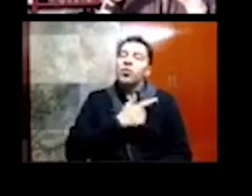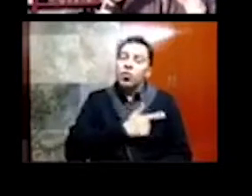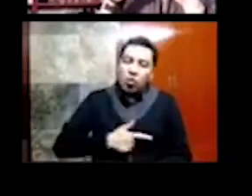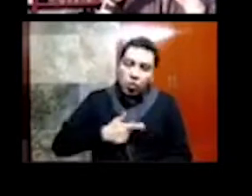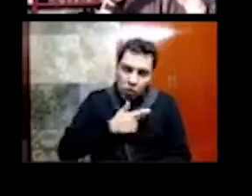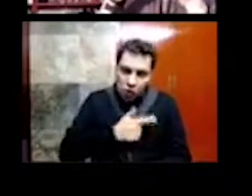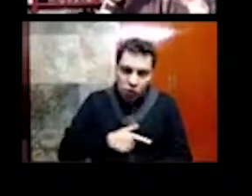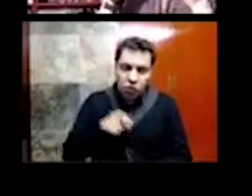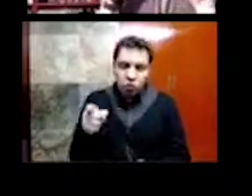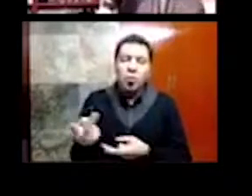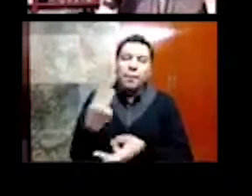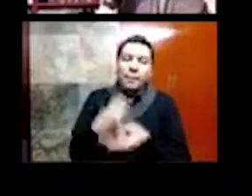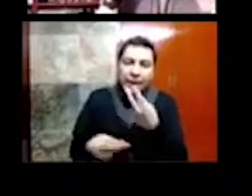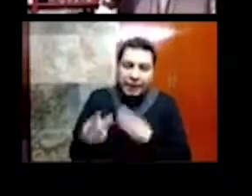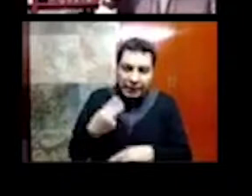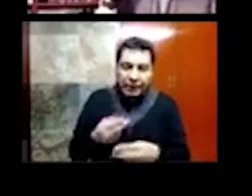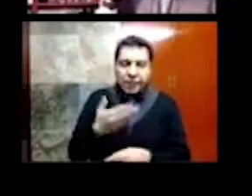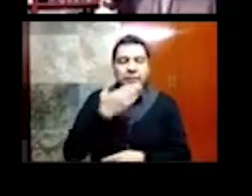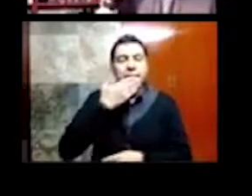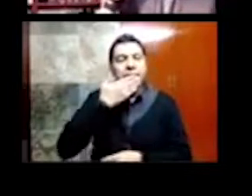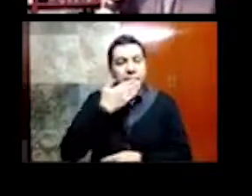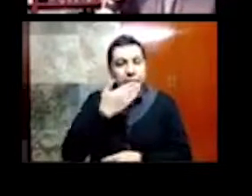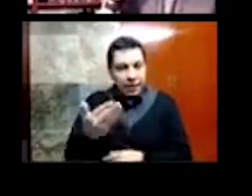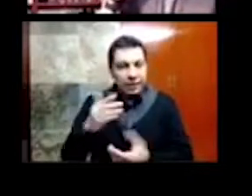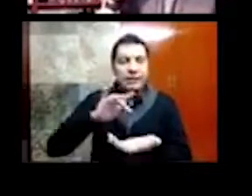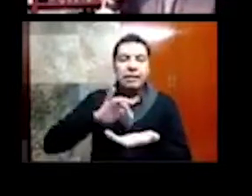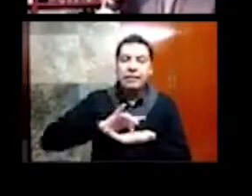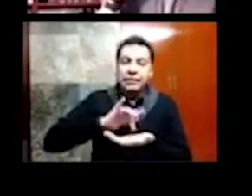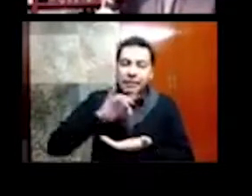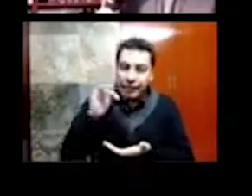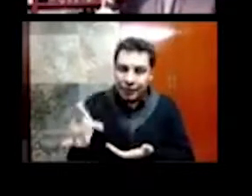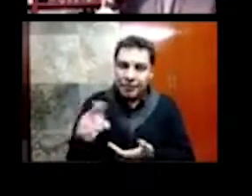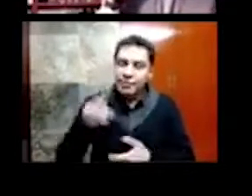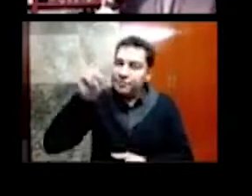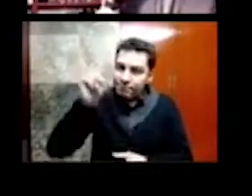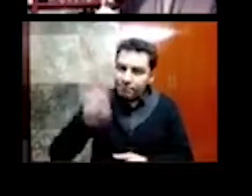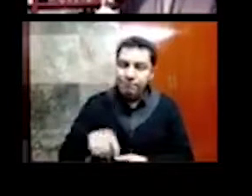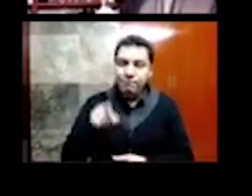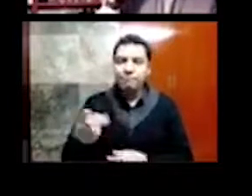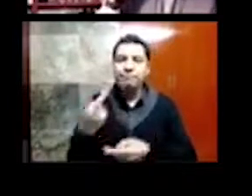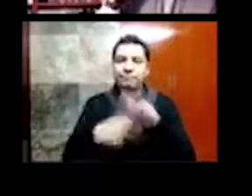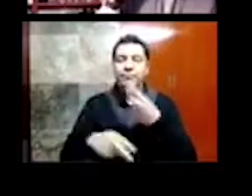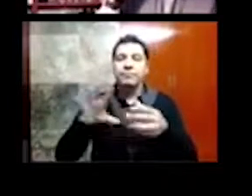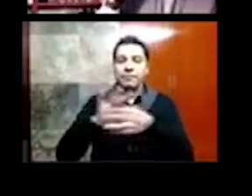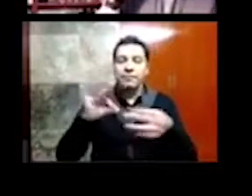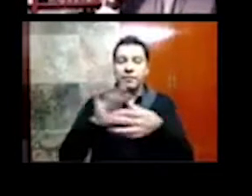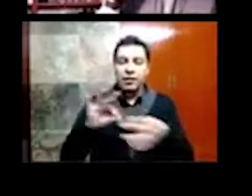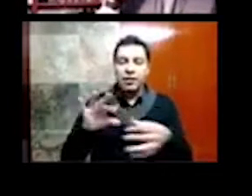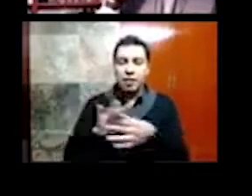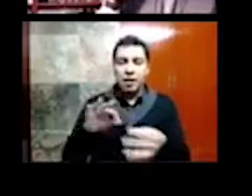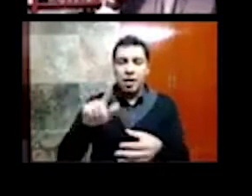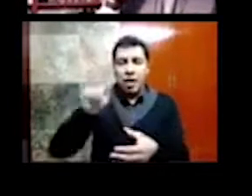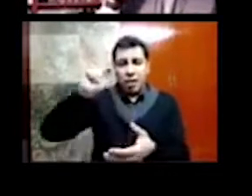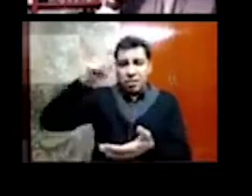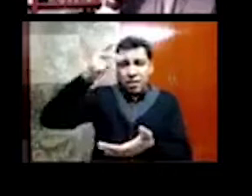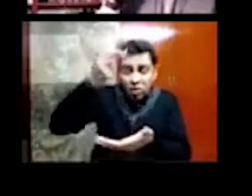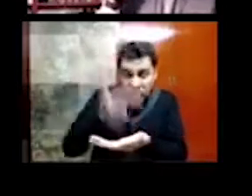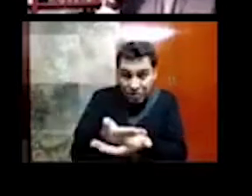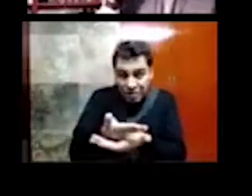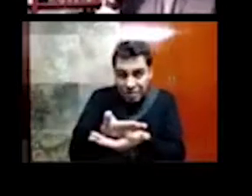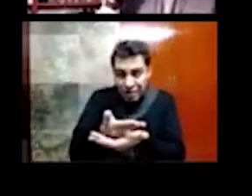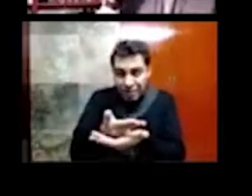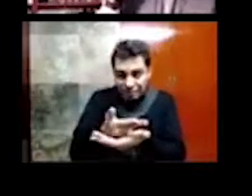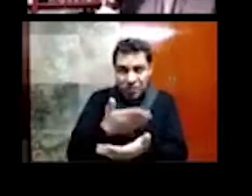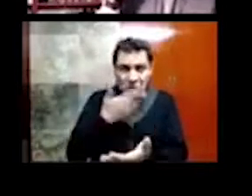cierre espectacular de esta semana de entrevistas que le han dado voz a Tenochtitlan.